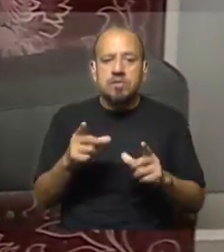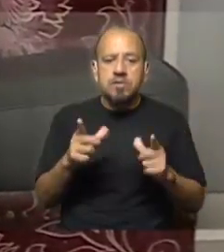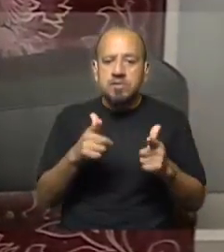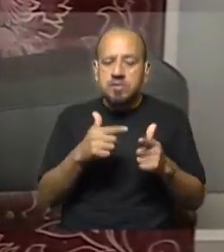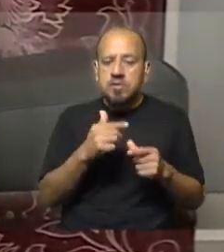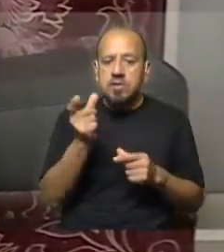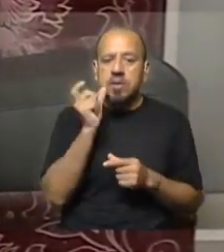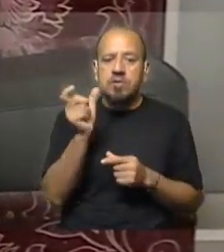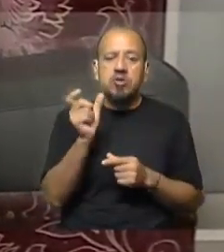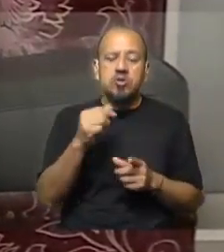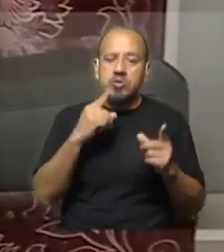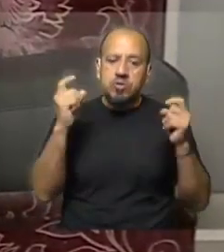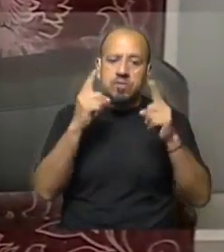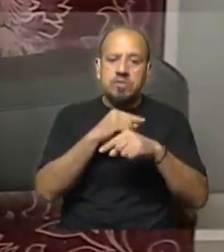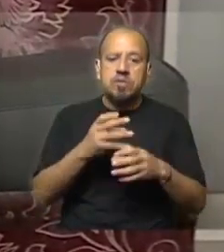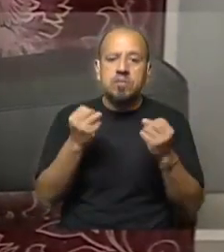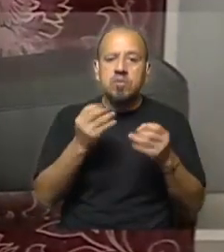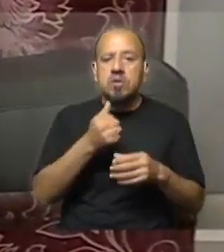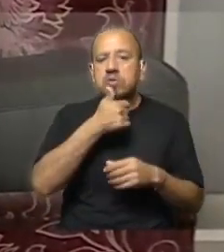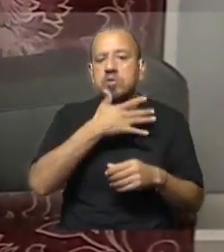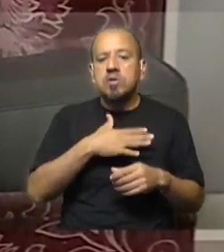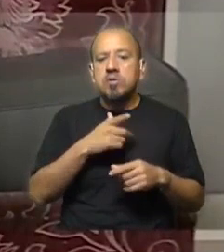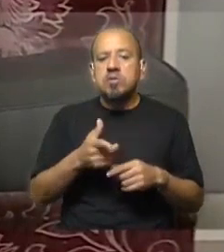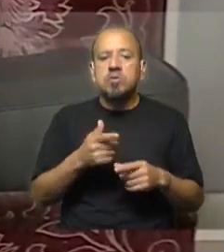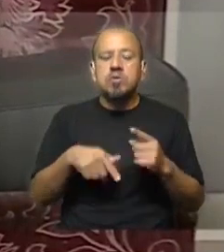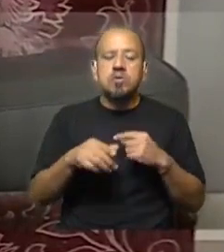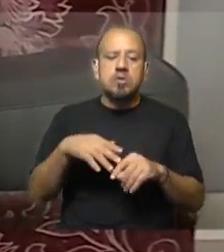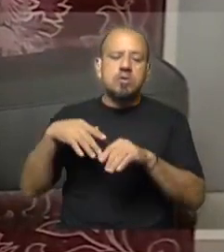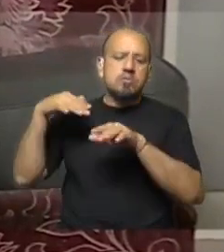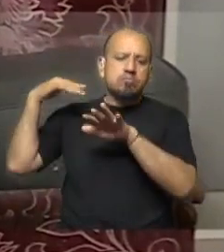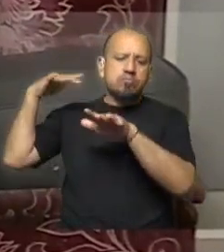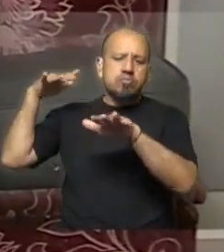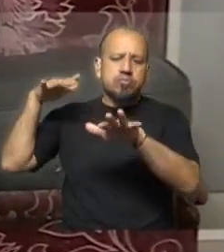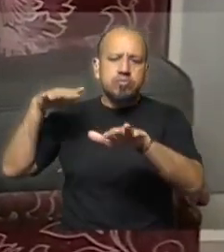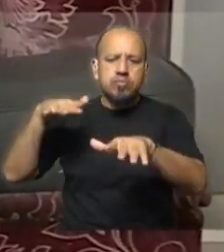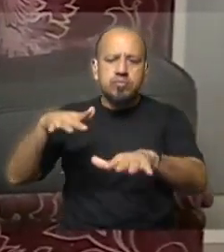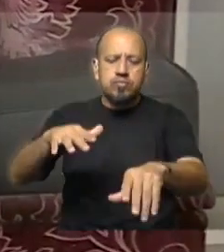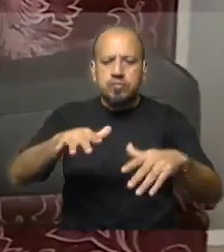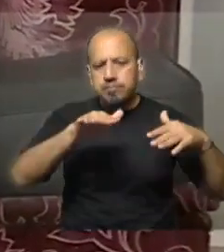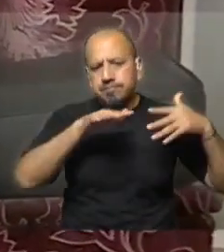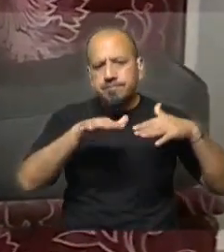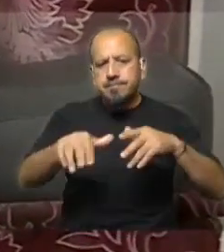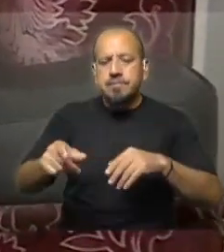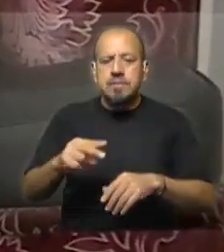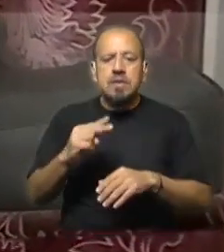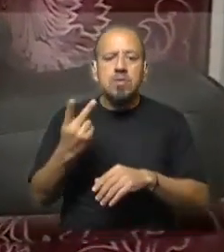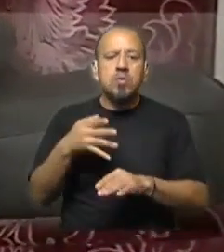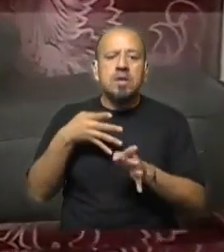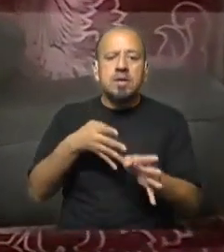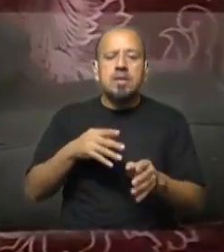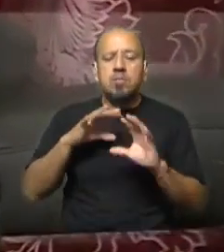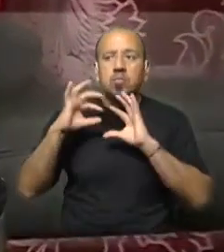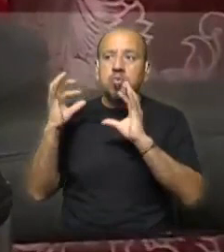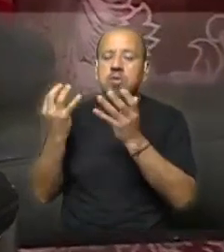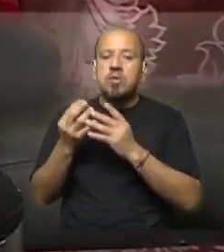lo sea porque es una historia de la oleada migratoria producto de la Segunda Guerra Mundial